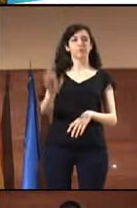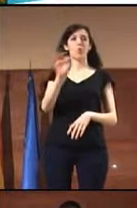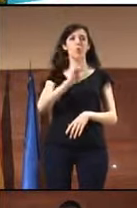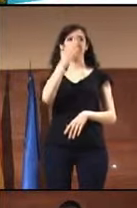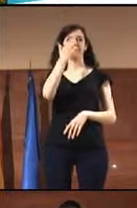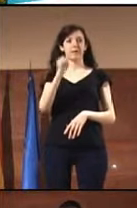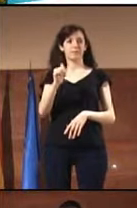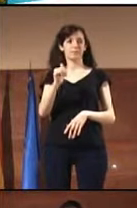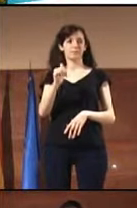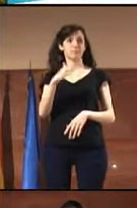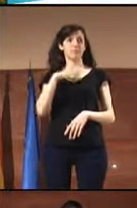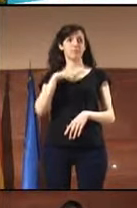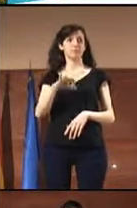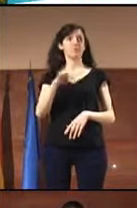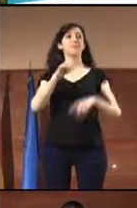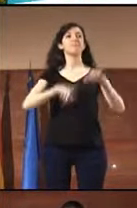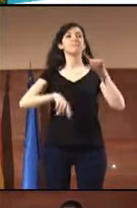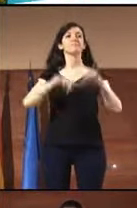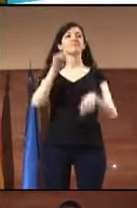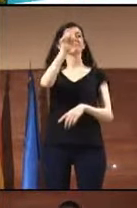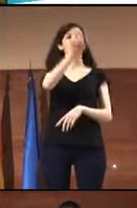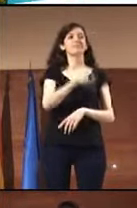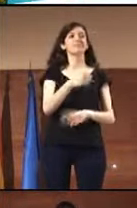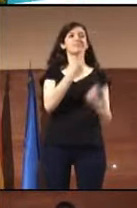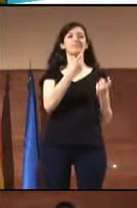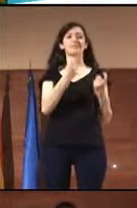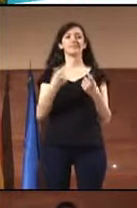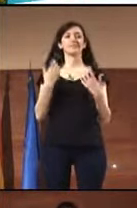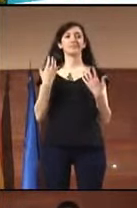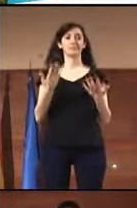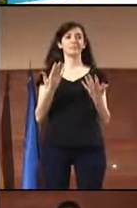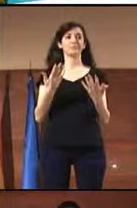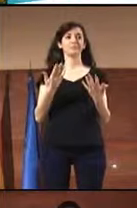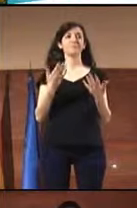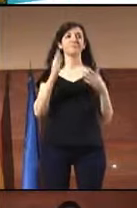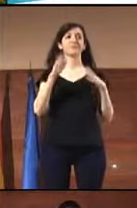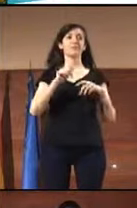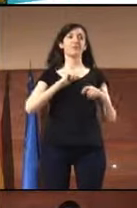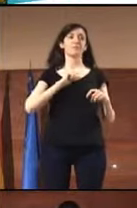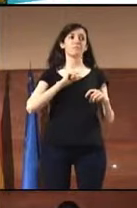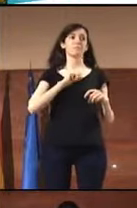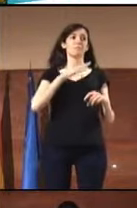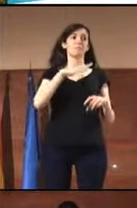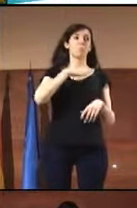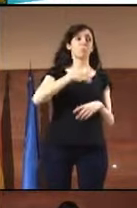el pie. O sea, depende de lo que necesite el usuario, nos da una serie de posibilidades u otras.